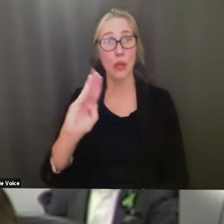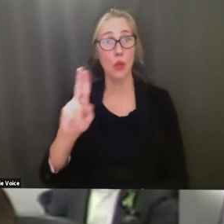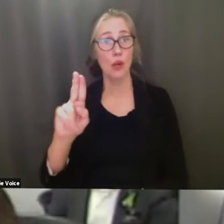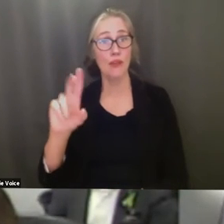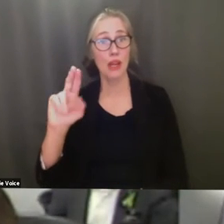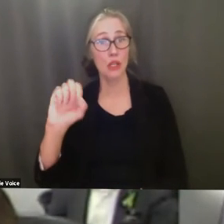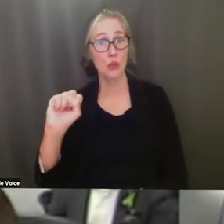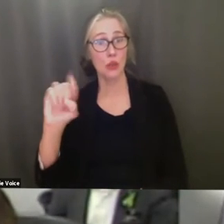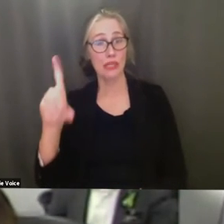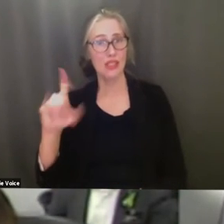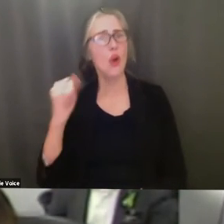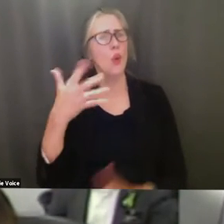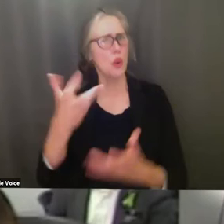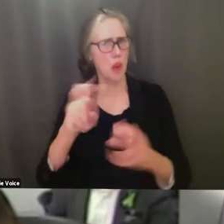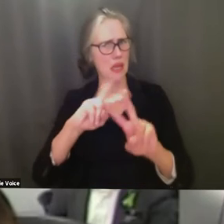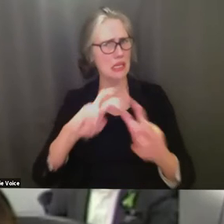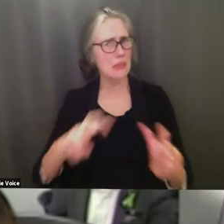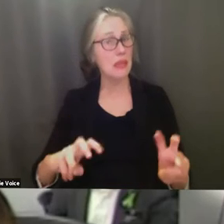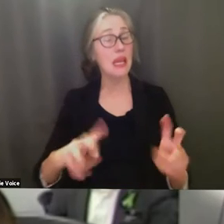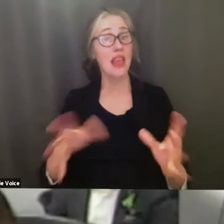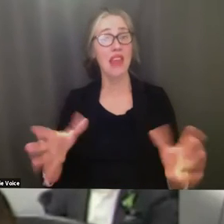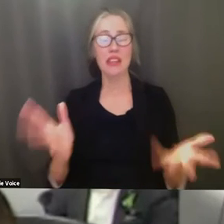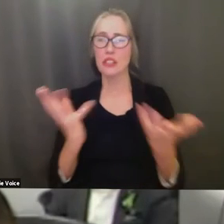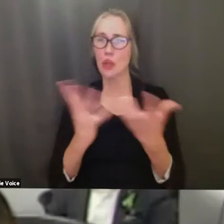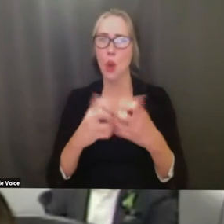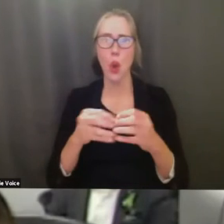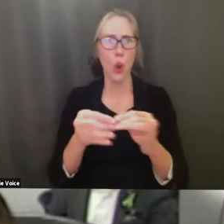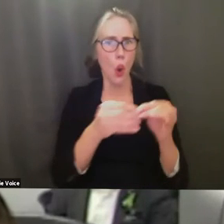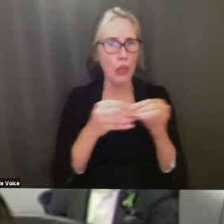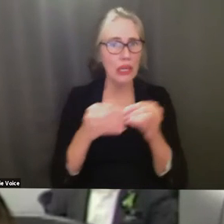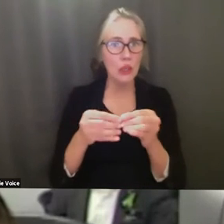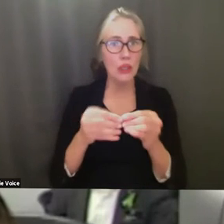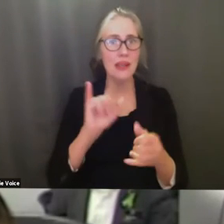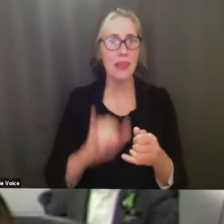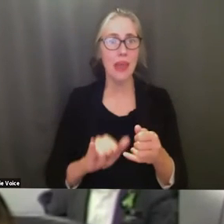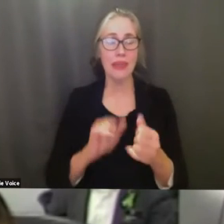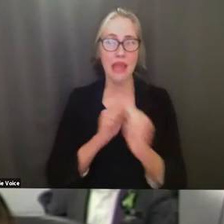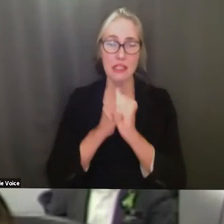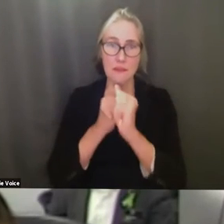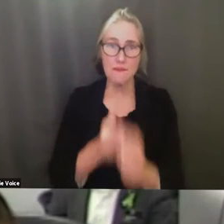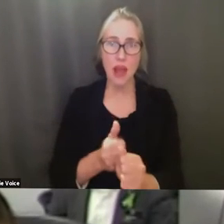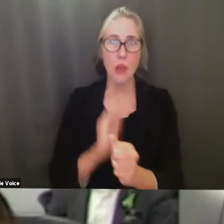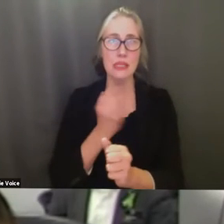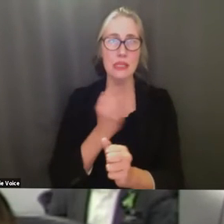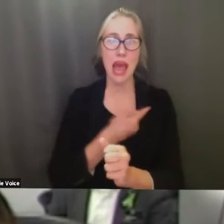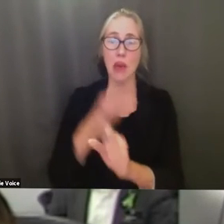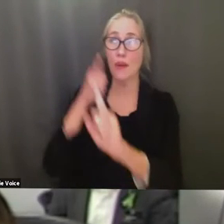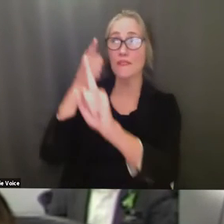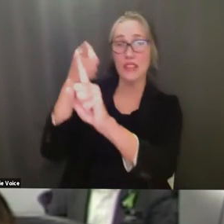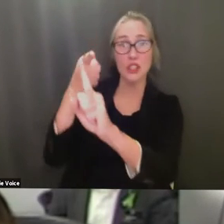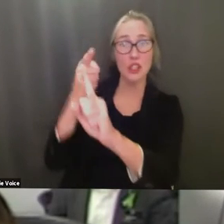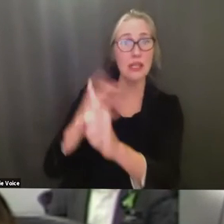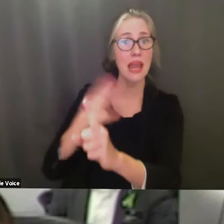en el Distrito Escolar Unificado de Santa Bárbara es un programa de evaluación que sea coherente y acorde con nuestra visión y